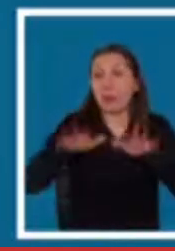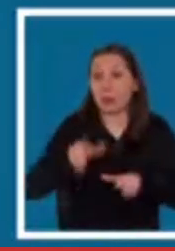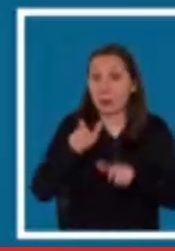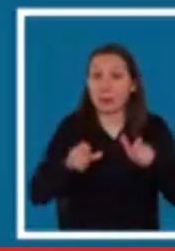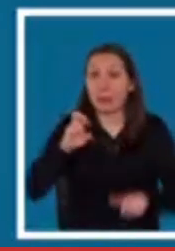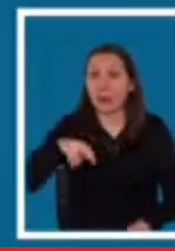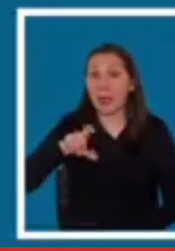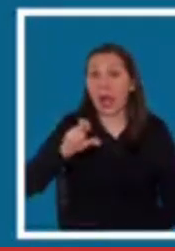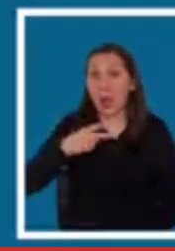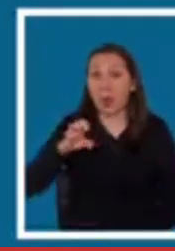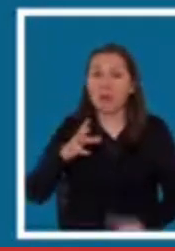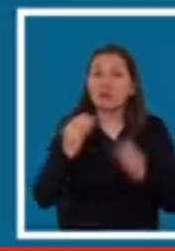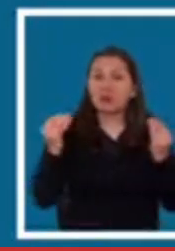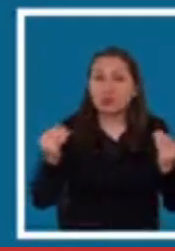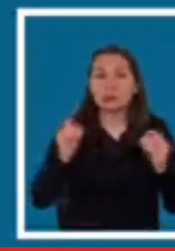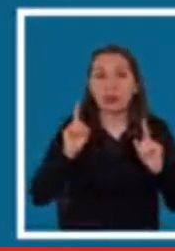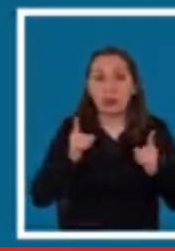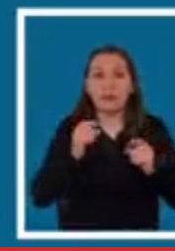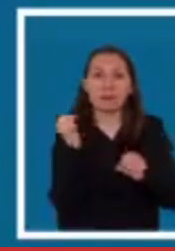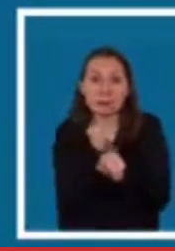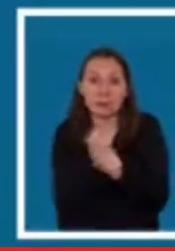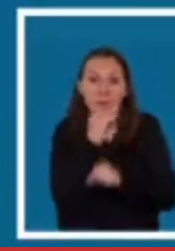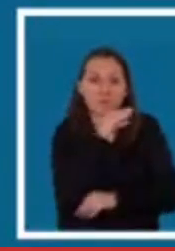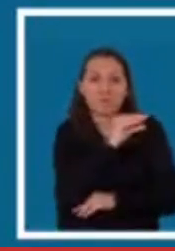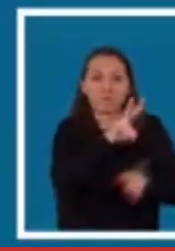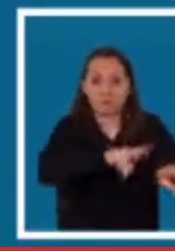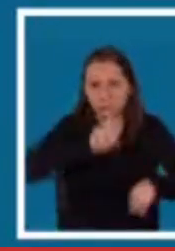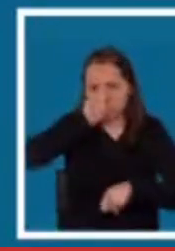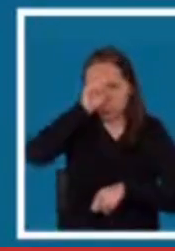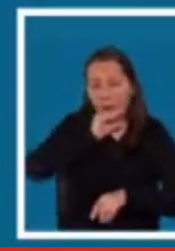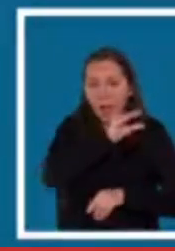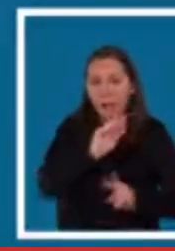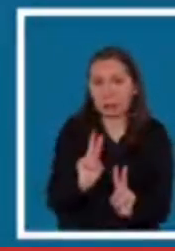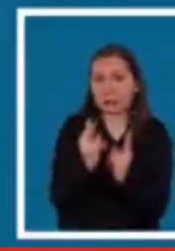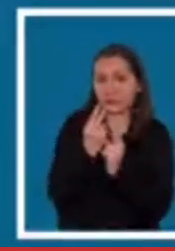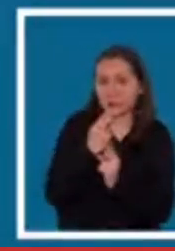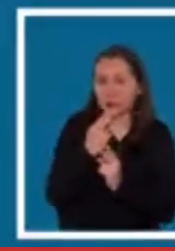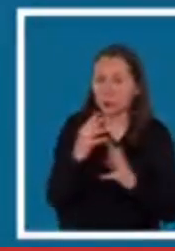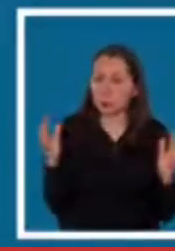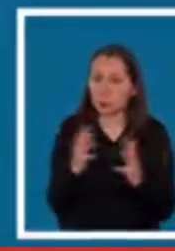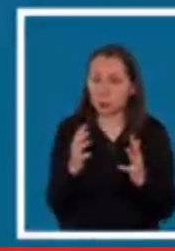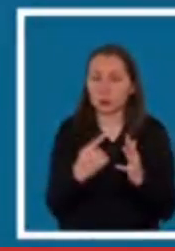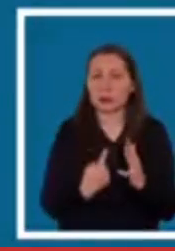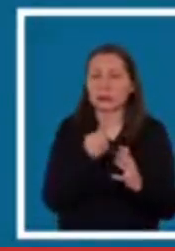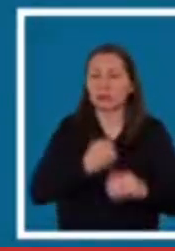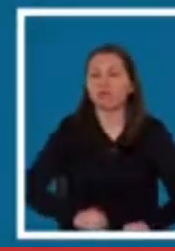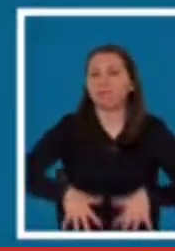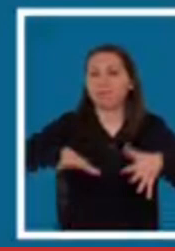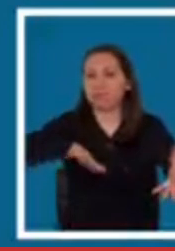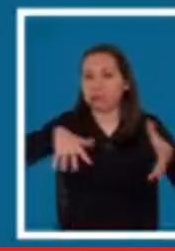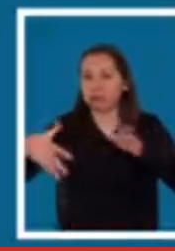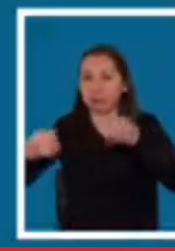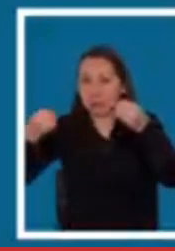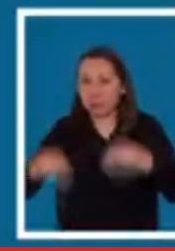habitantes gran parte de ellos provienen y dependen de la agricultura tradicional campesina de subsistencia se vieron fuertemente afectados con